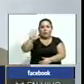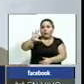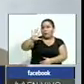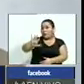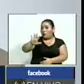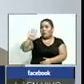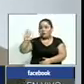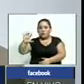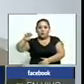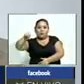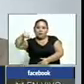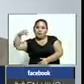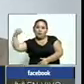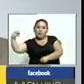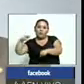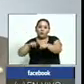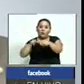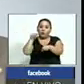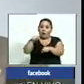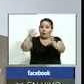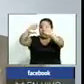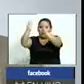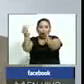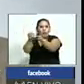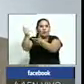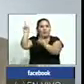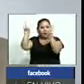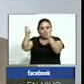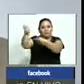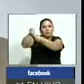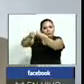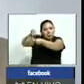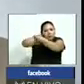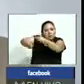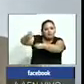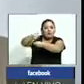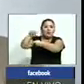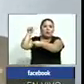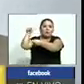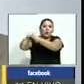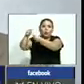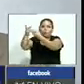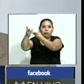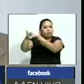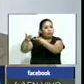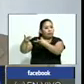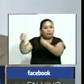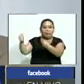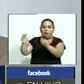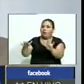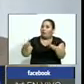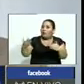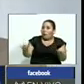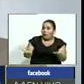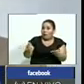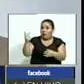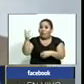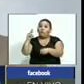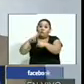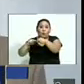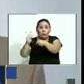500, 550 millones de dólares. Los mercados internacionales se están escaseando. Hay mucha escasez del